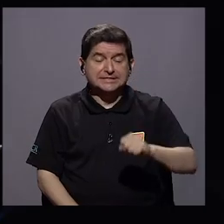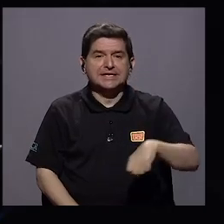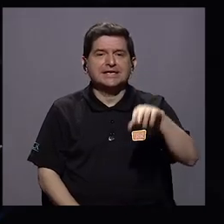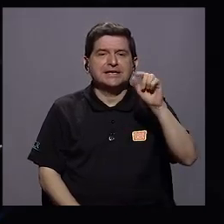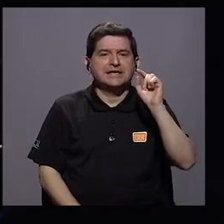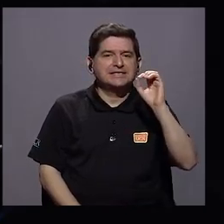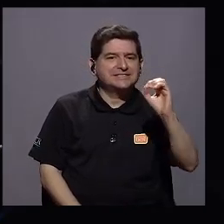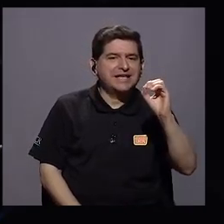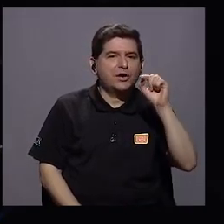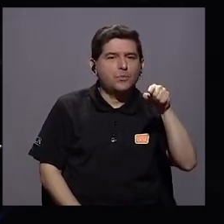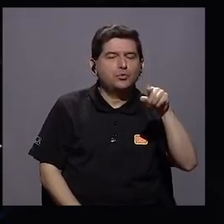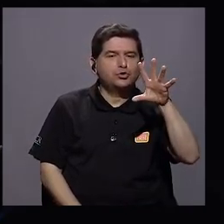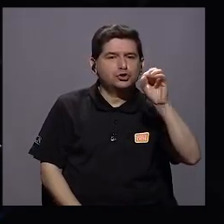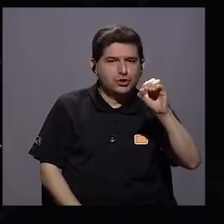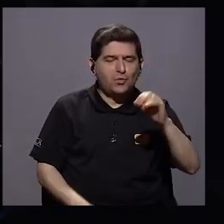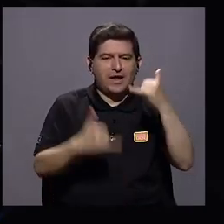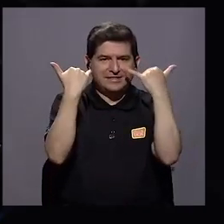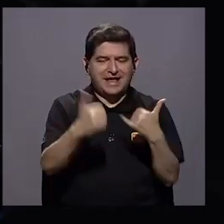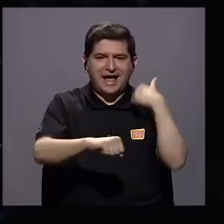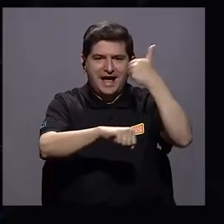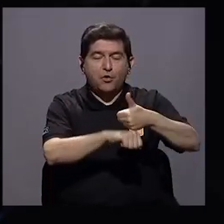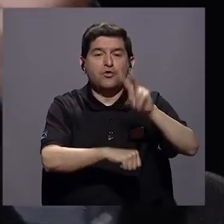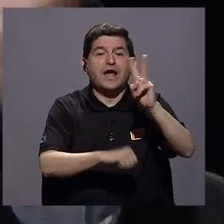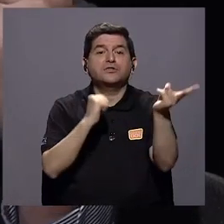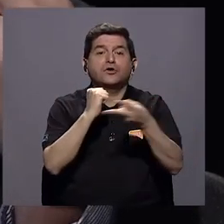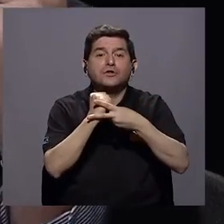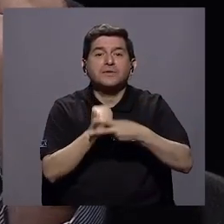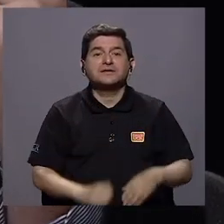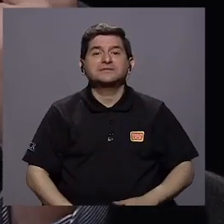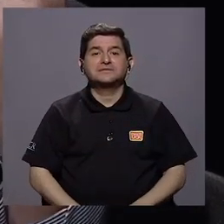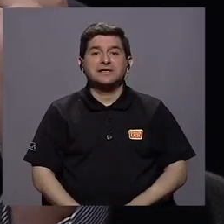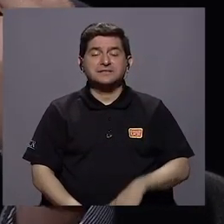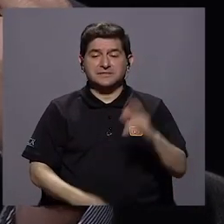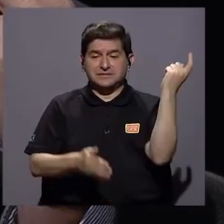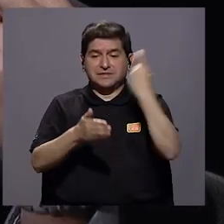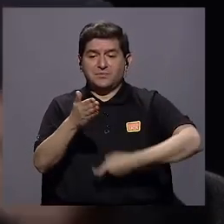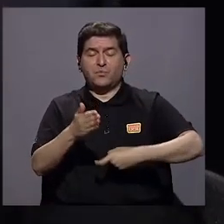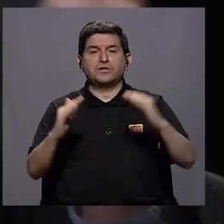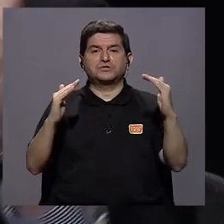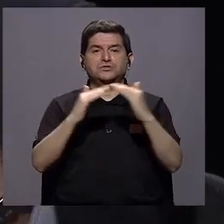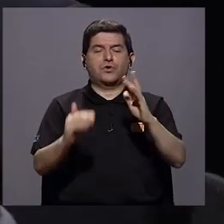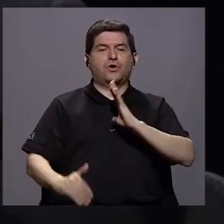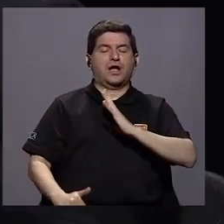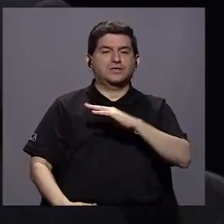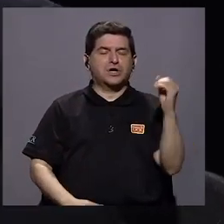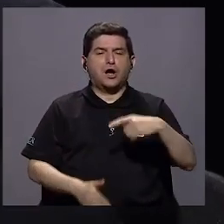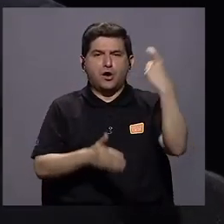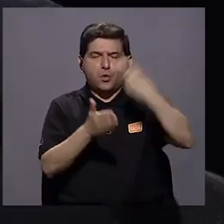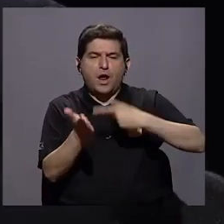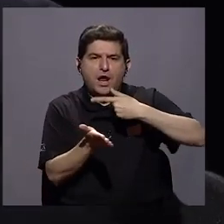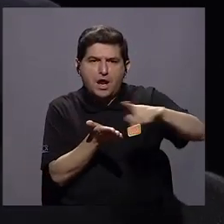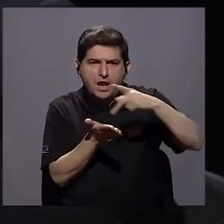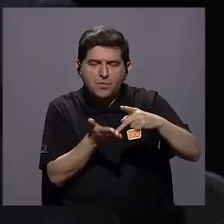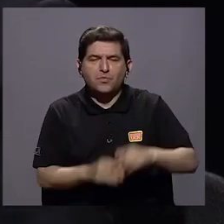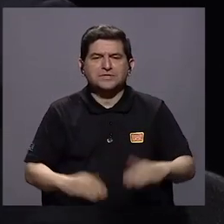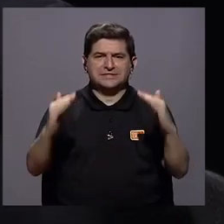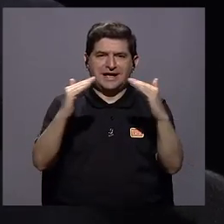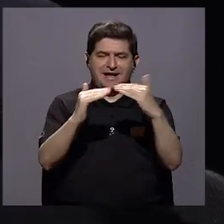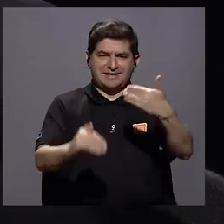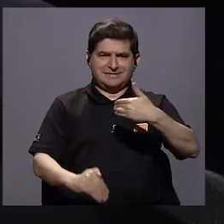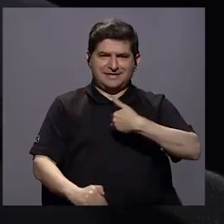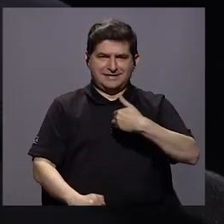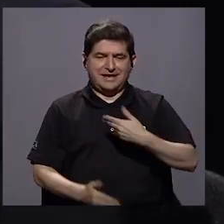ese 0.50 que nos están poniendo es dos veces el impuesto de las casas de lujo o el impuesto que tiene que pagar una